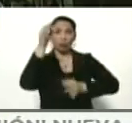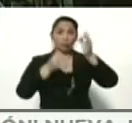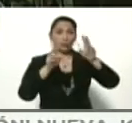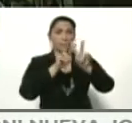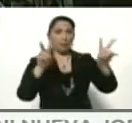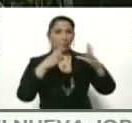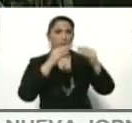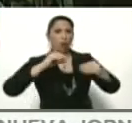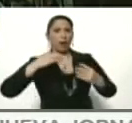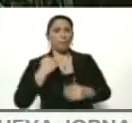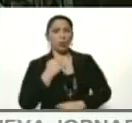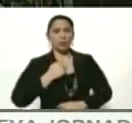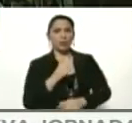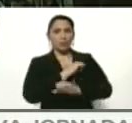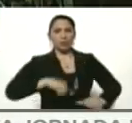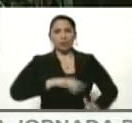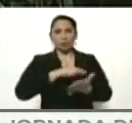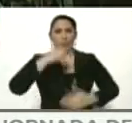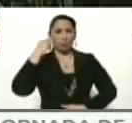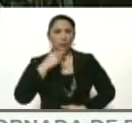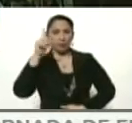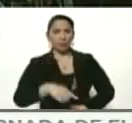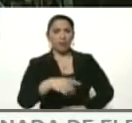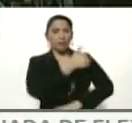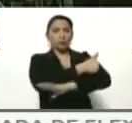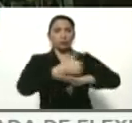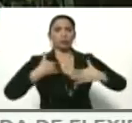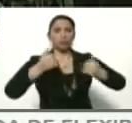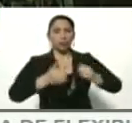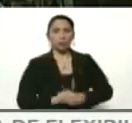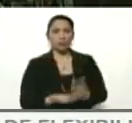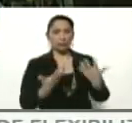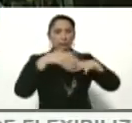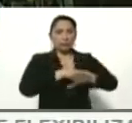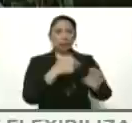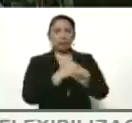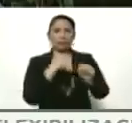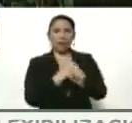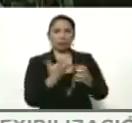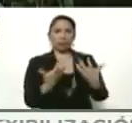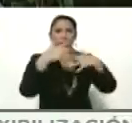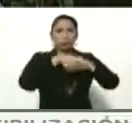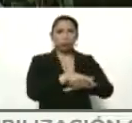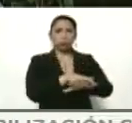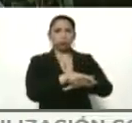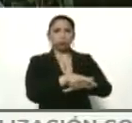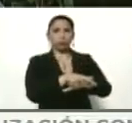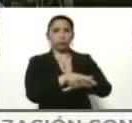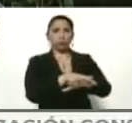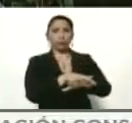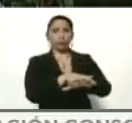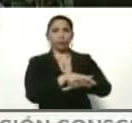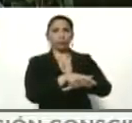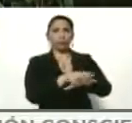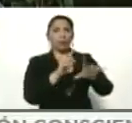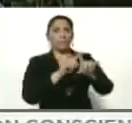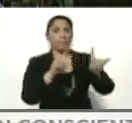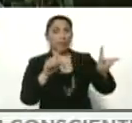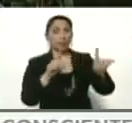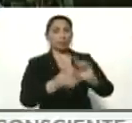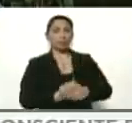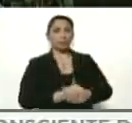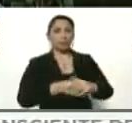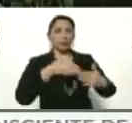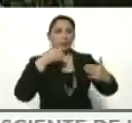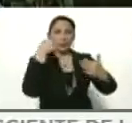policía, Fuerza Armada y funcionarios de salud, trabajando de manera integral para